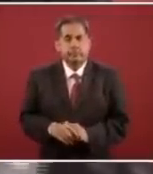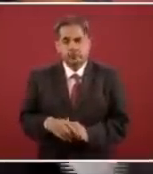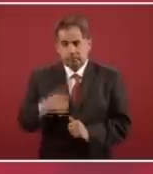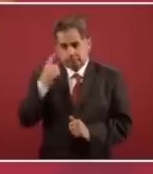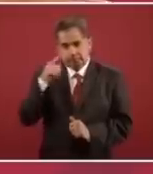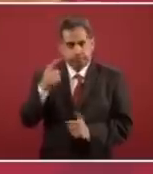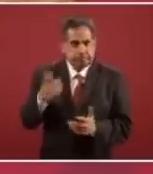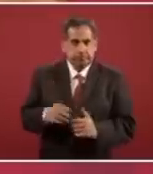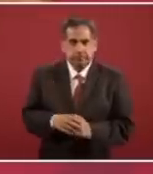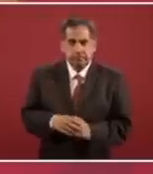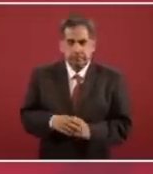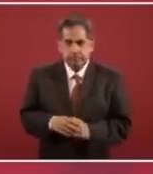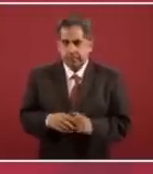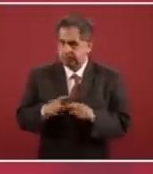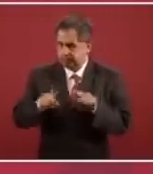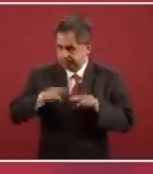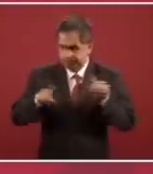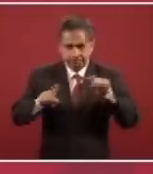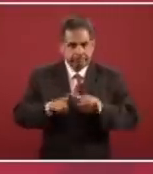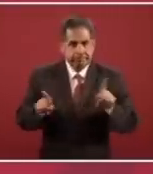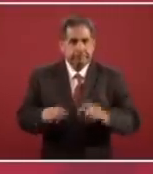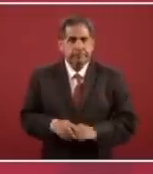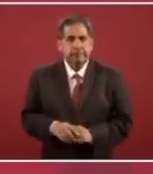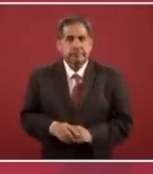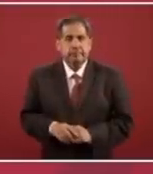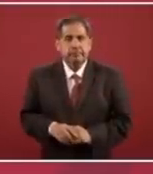Para diferenciar,